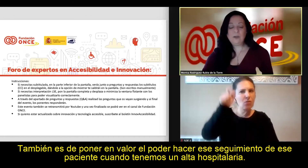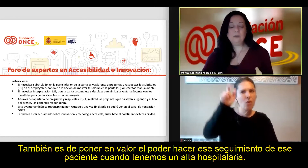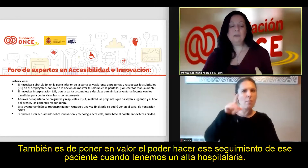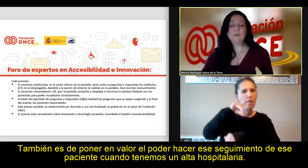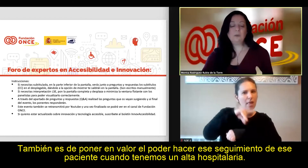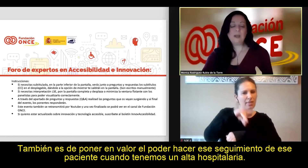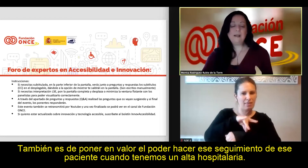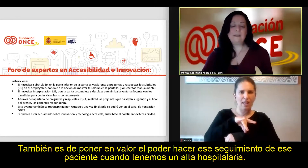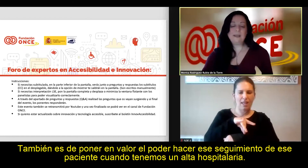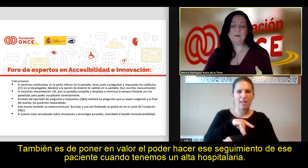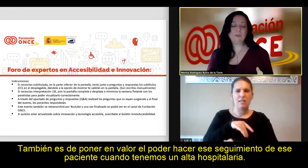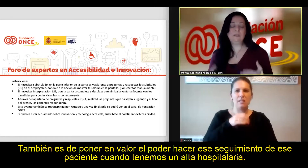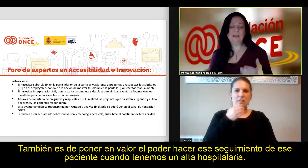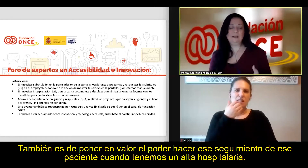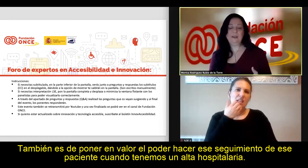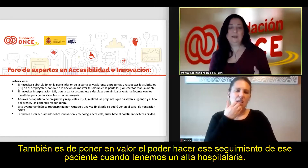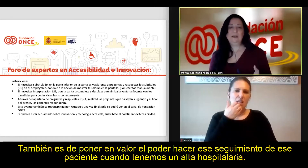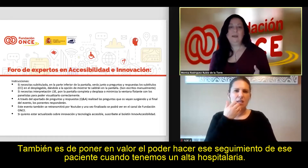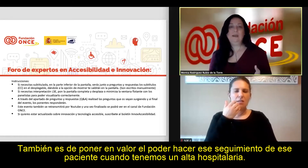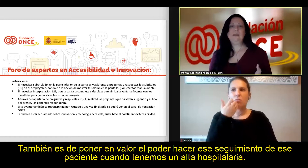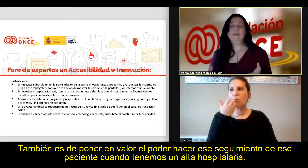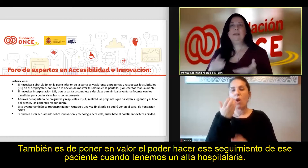cuando tenemos una alta hospitalaria.